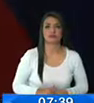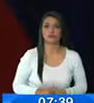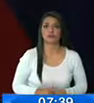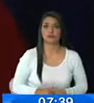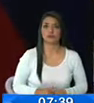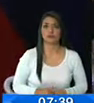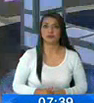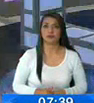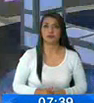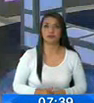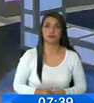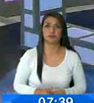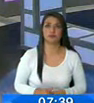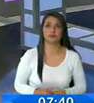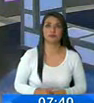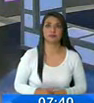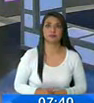Rojas.